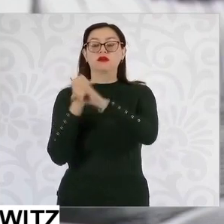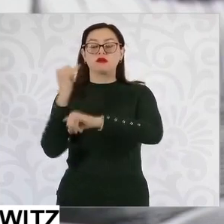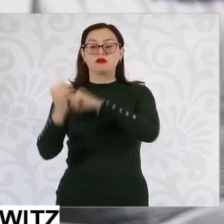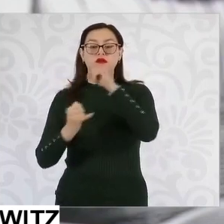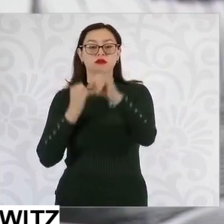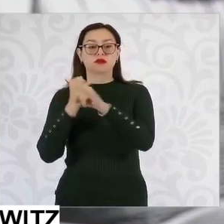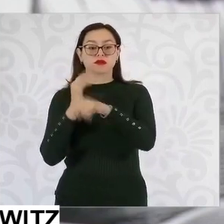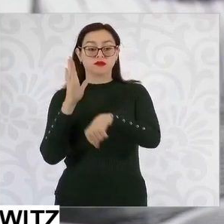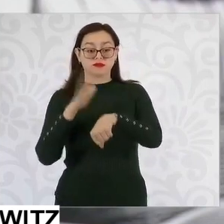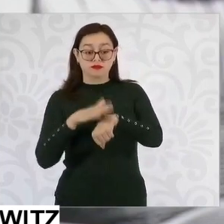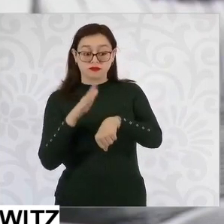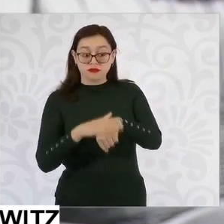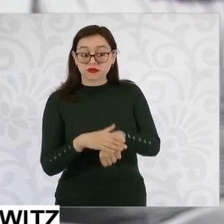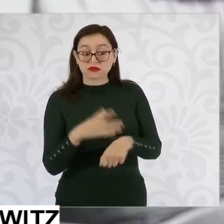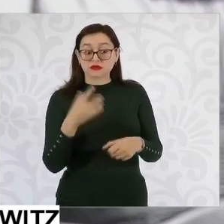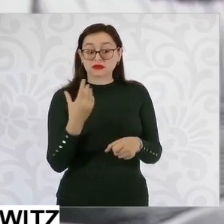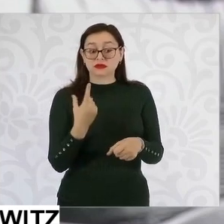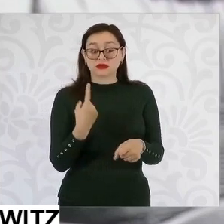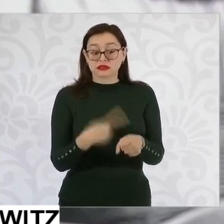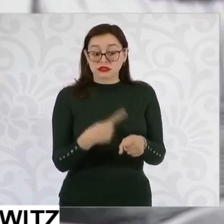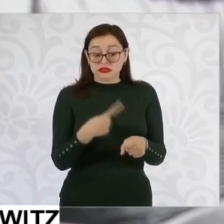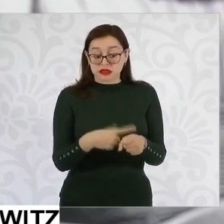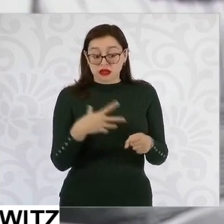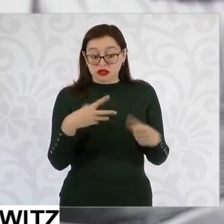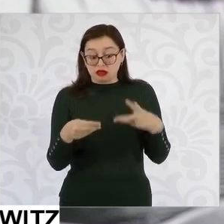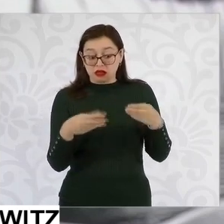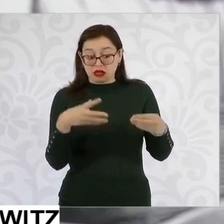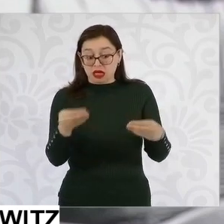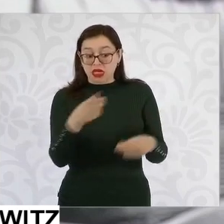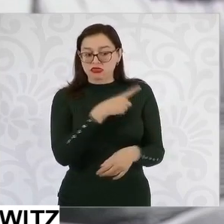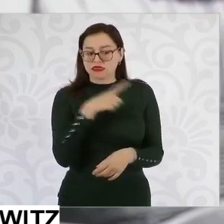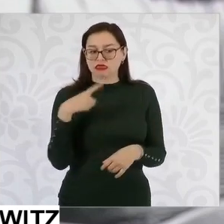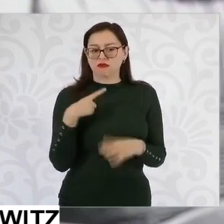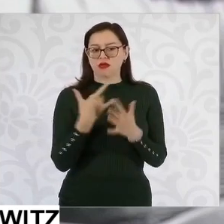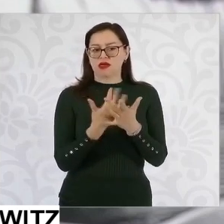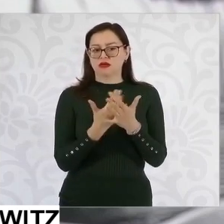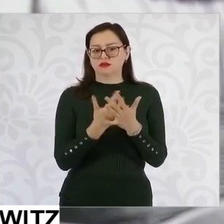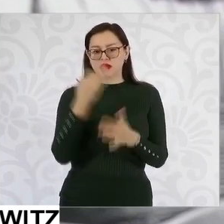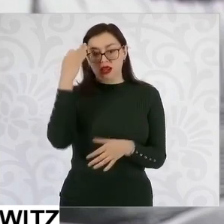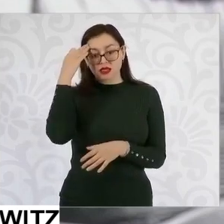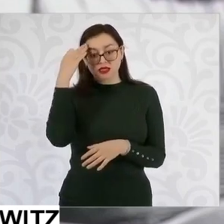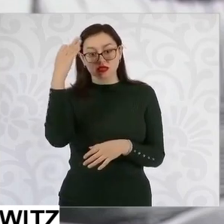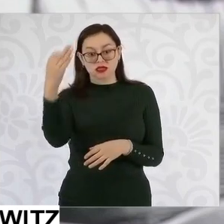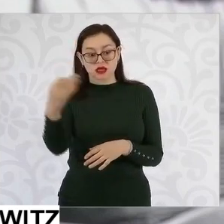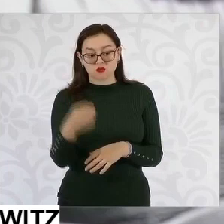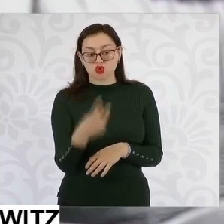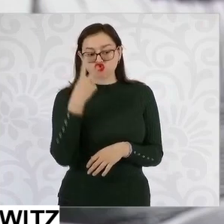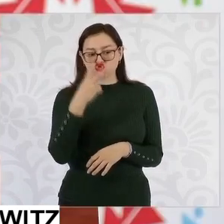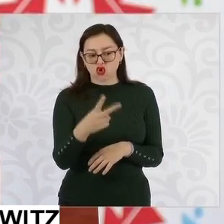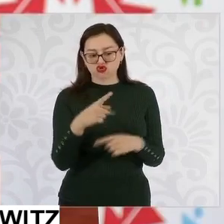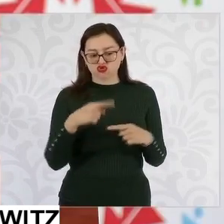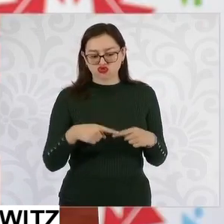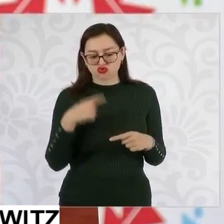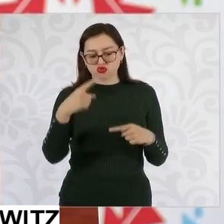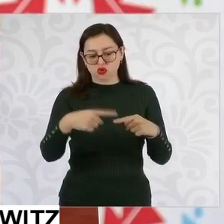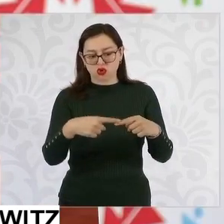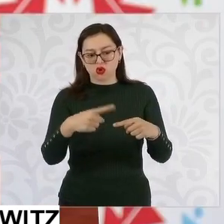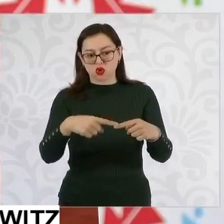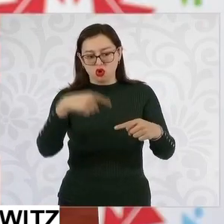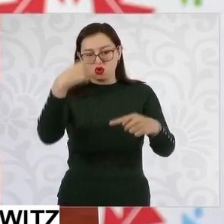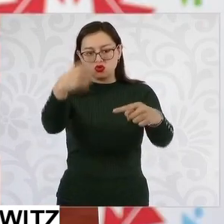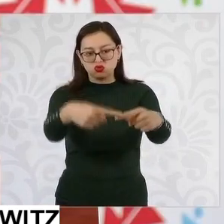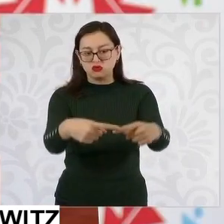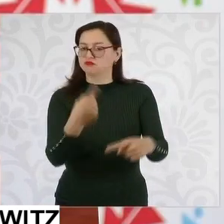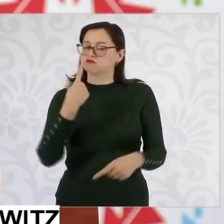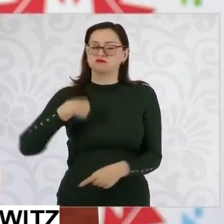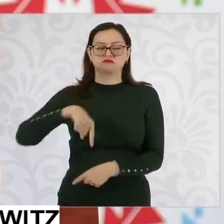para cerrar un brote se pidan 2 periodos de incubación, pero por motivos de seguridad estamos pidiendo